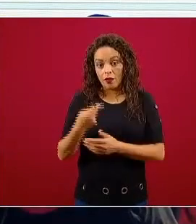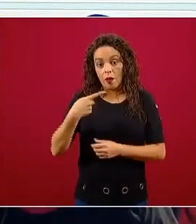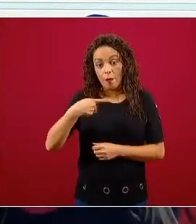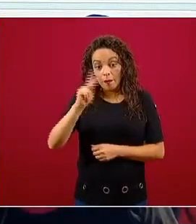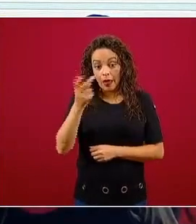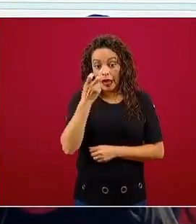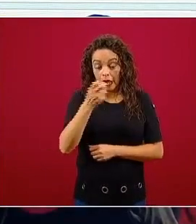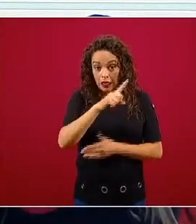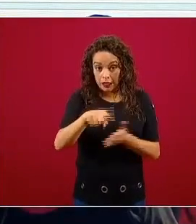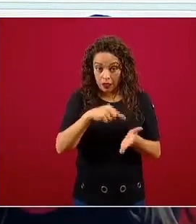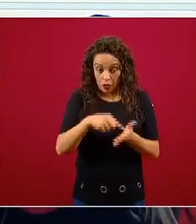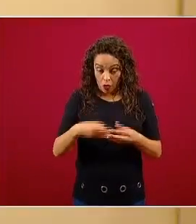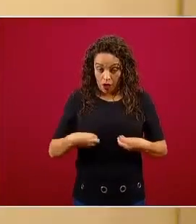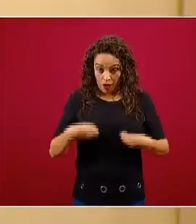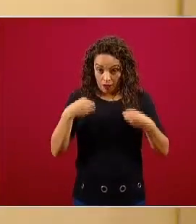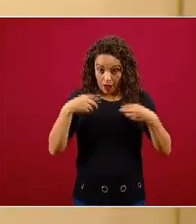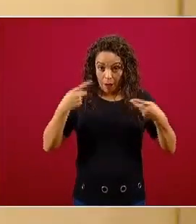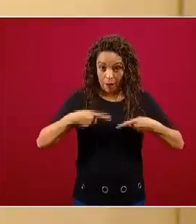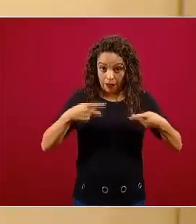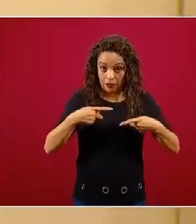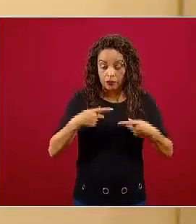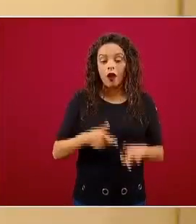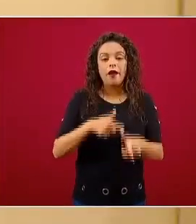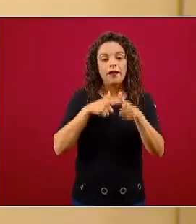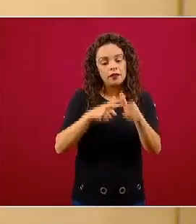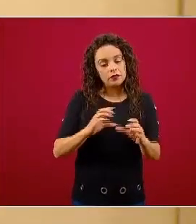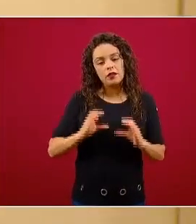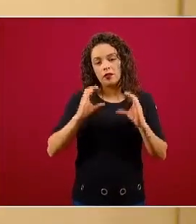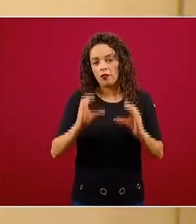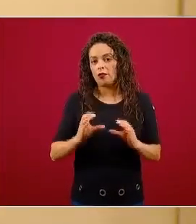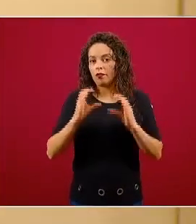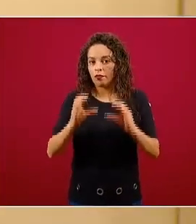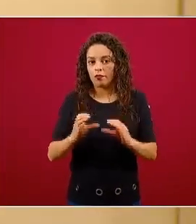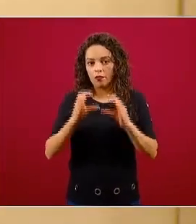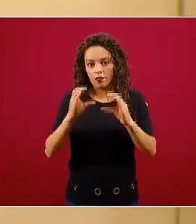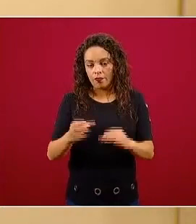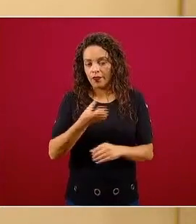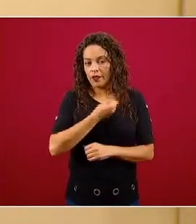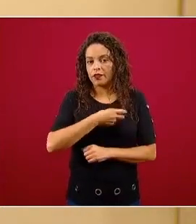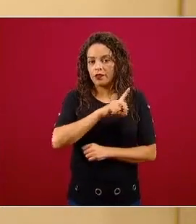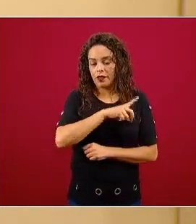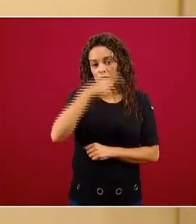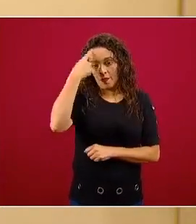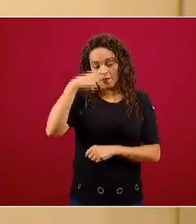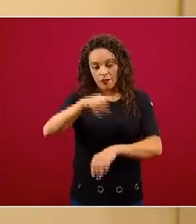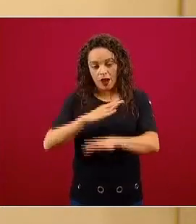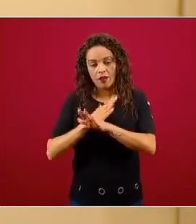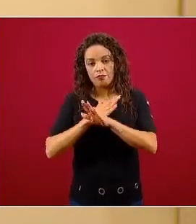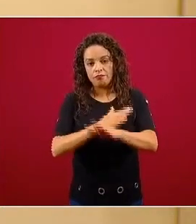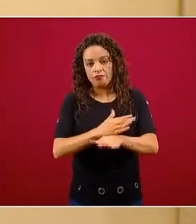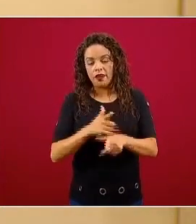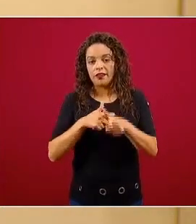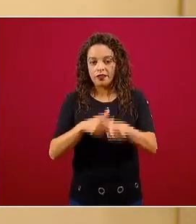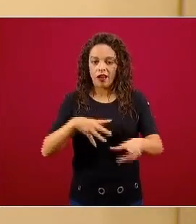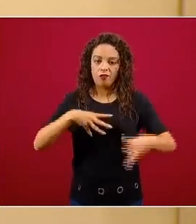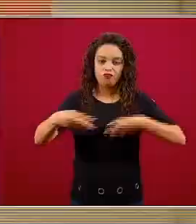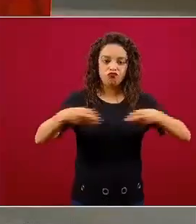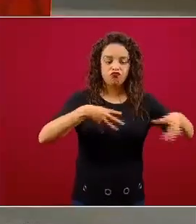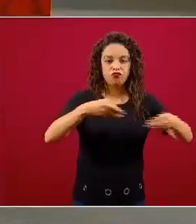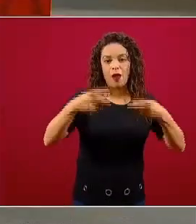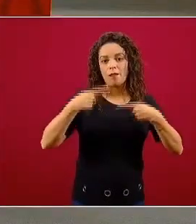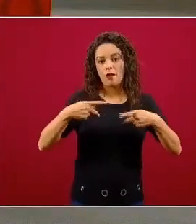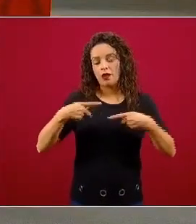residentes de este estado continúen implementando las acciones correspondientes para prevenir el contagio de la enfermedad. Las